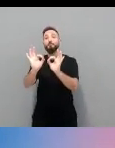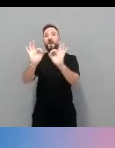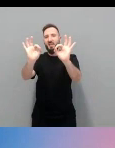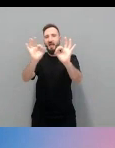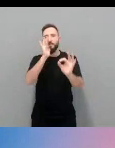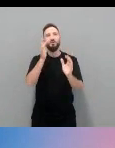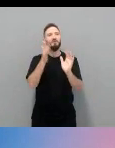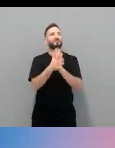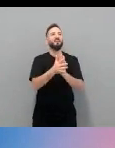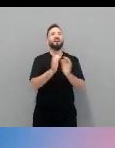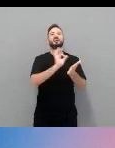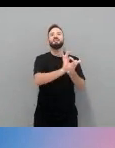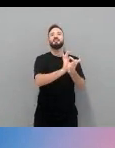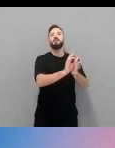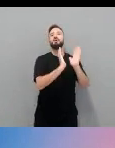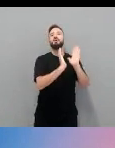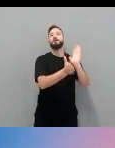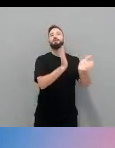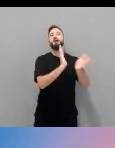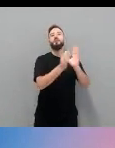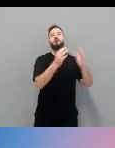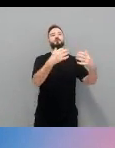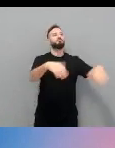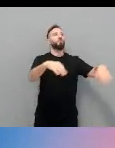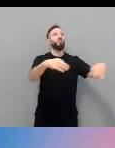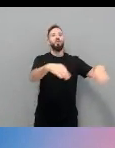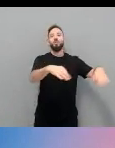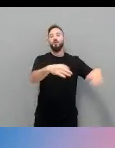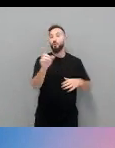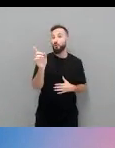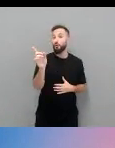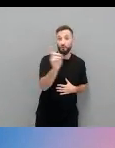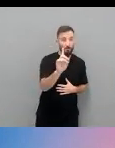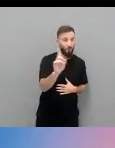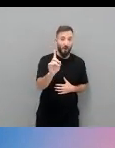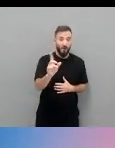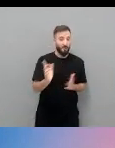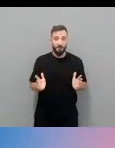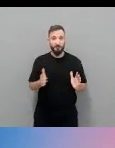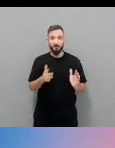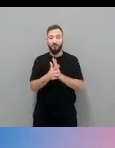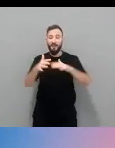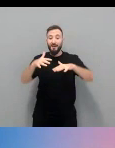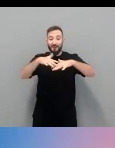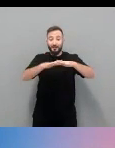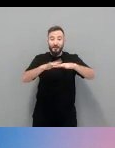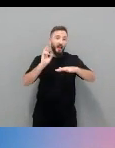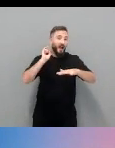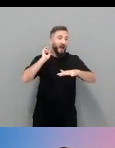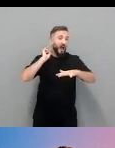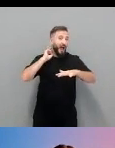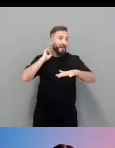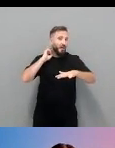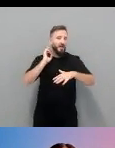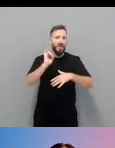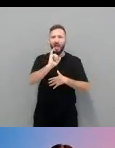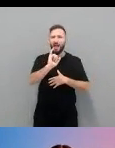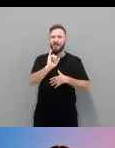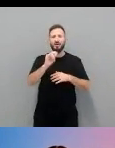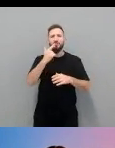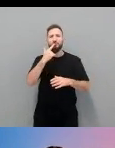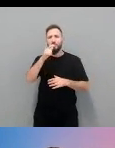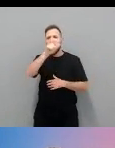de rehabilitación al uso, sino que es el know-how que tiene la red ASPACE, es decir, la especialización